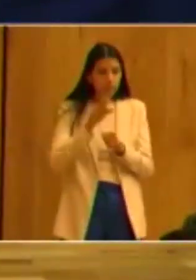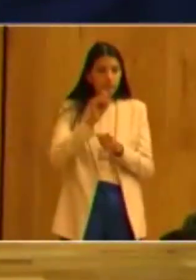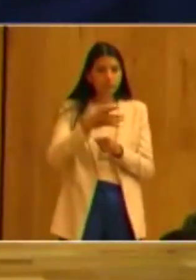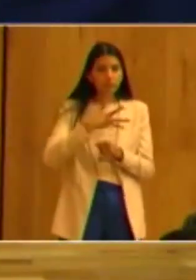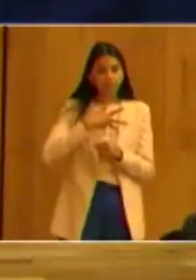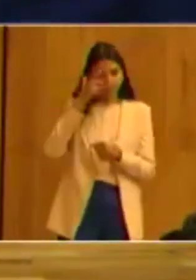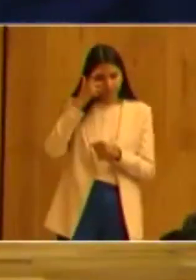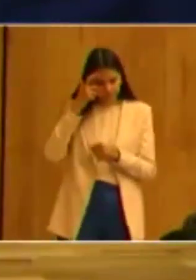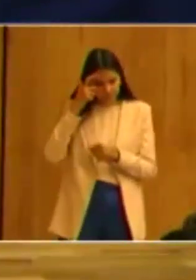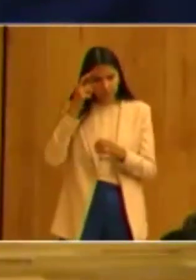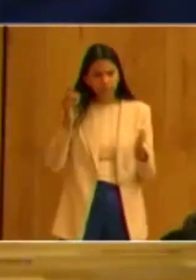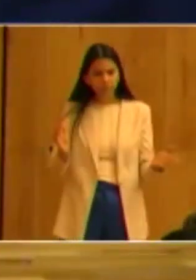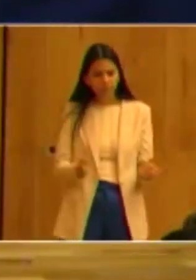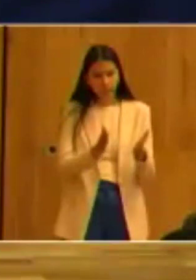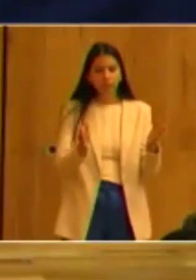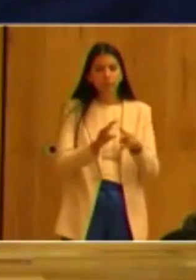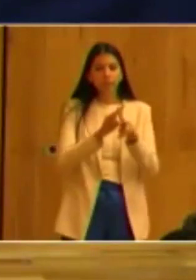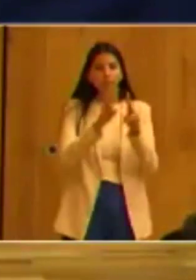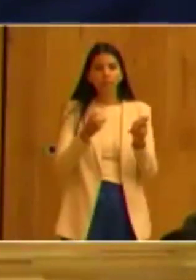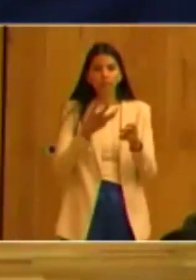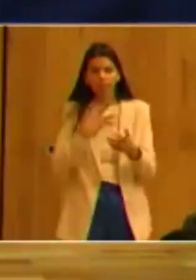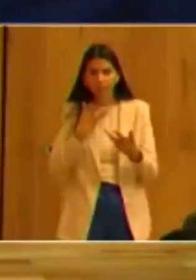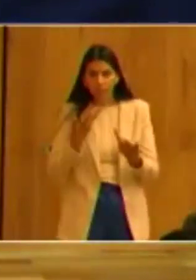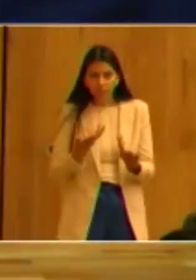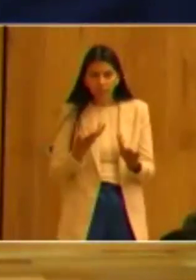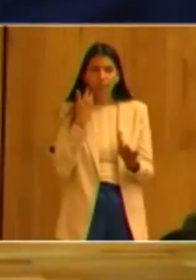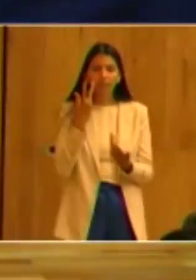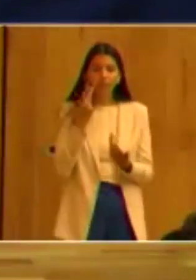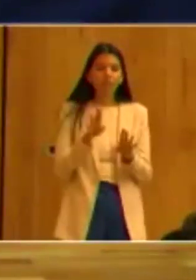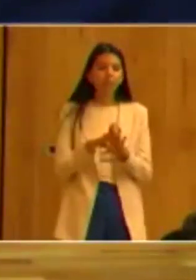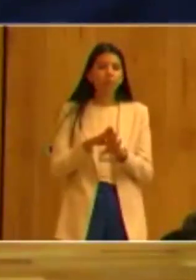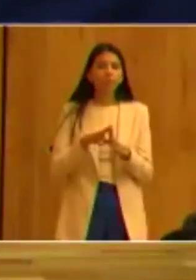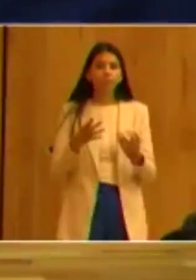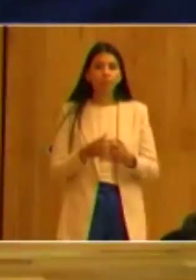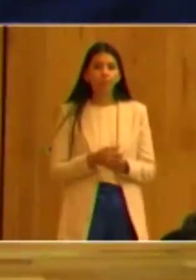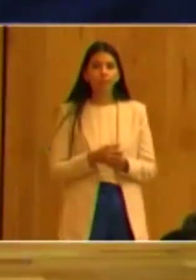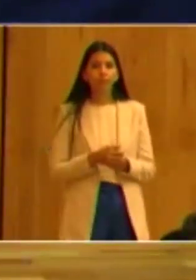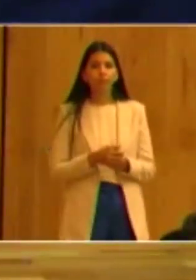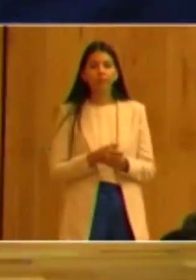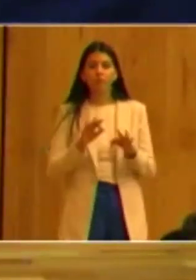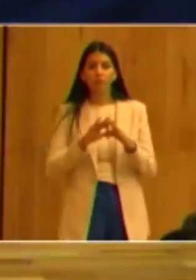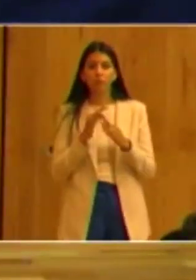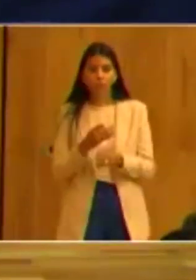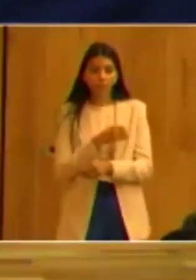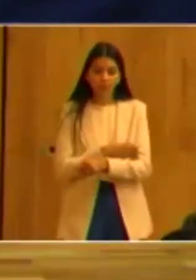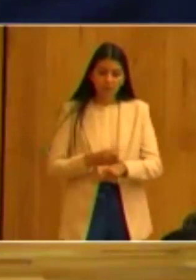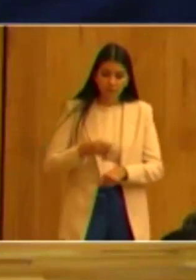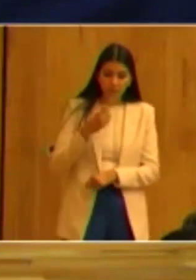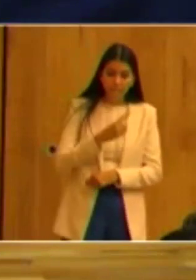promover las cuestiones sin tratar de abusar de los mecanismos familiares